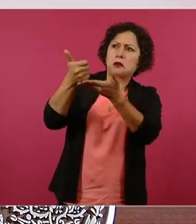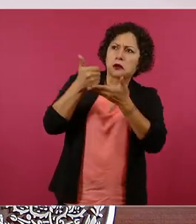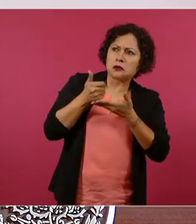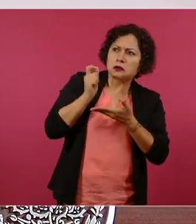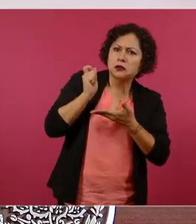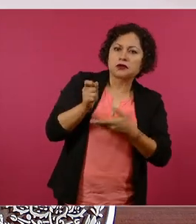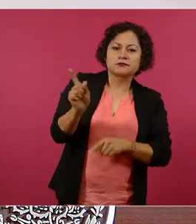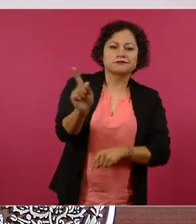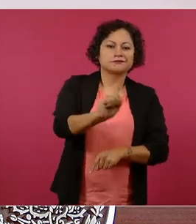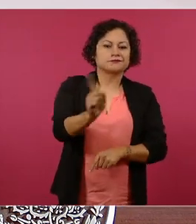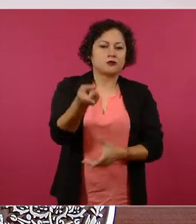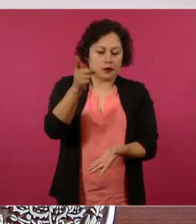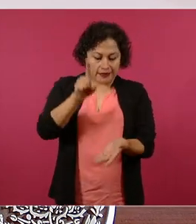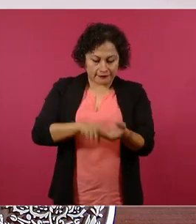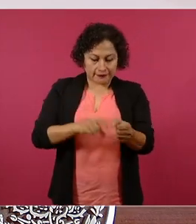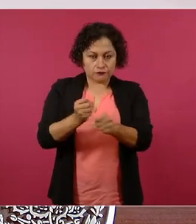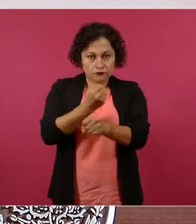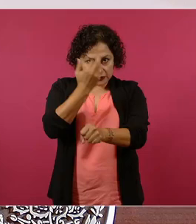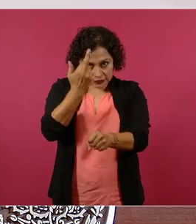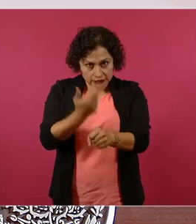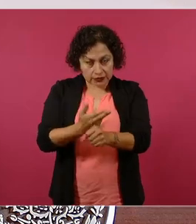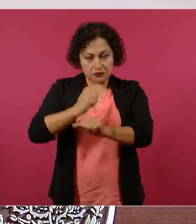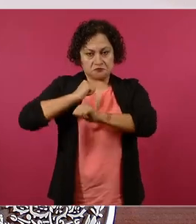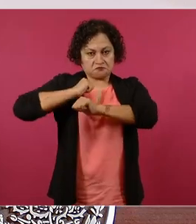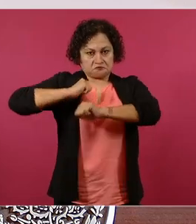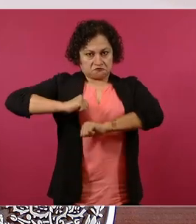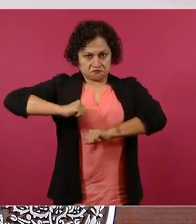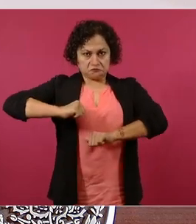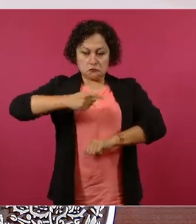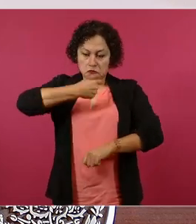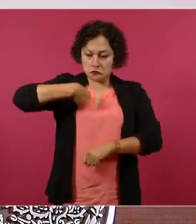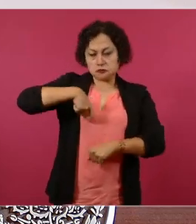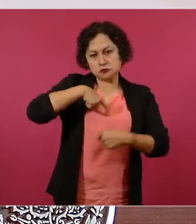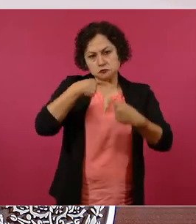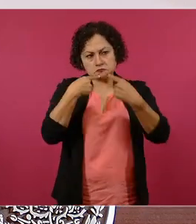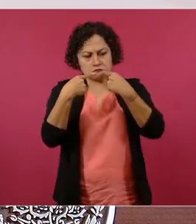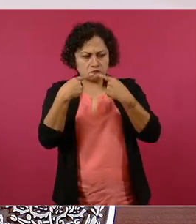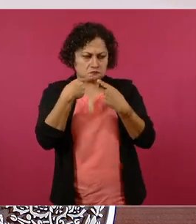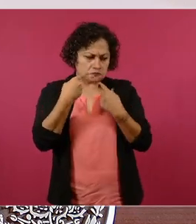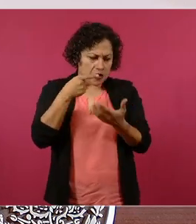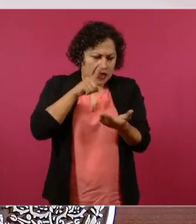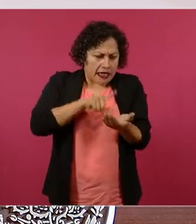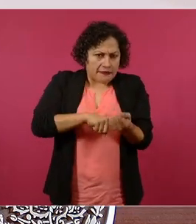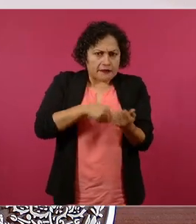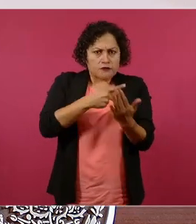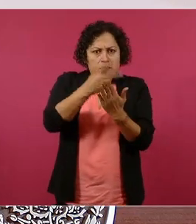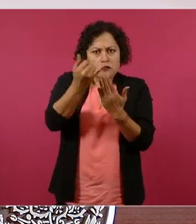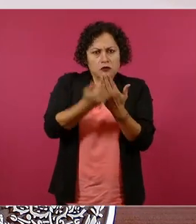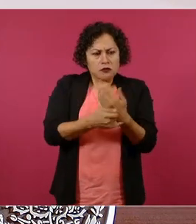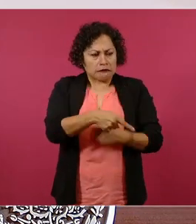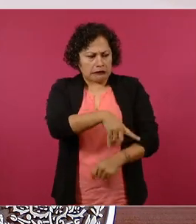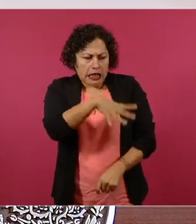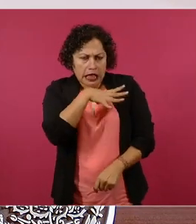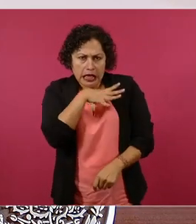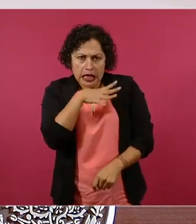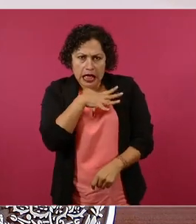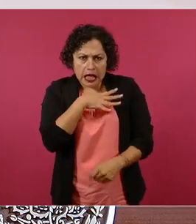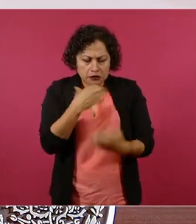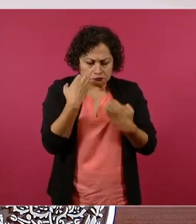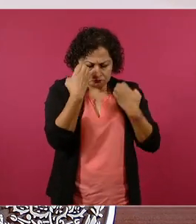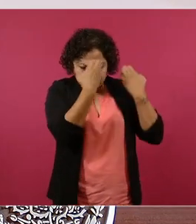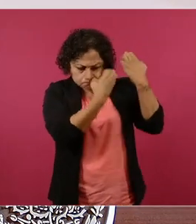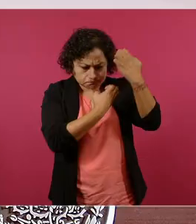la propia secretaría nos dimos a la tarea de revisar Cuáles eran los proyectos que teníamos y pudimos eh